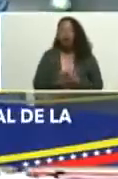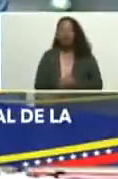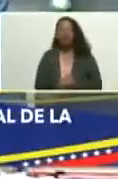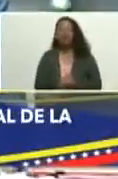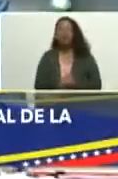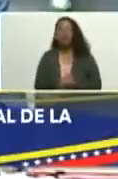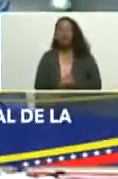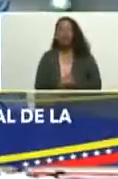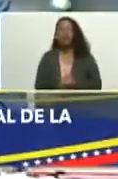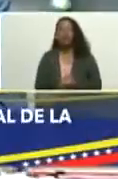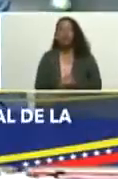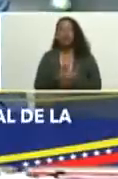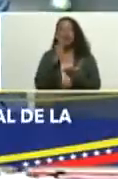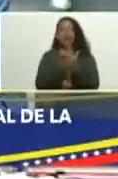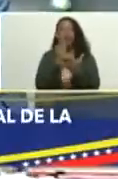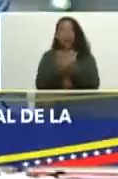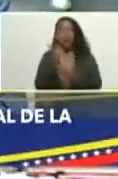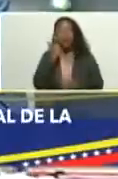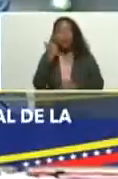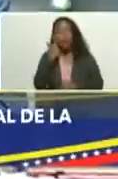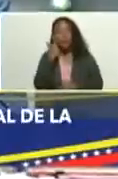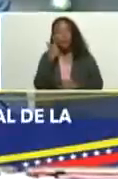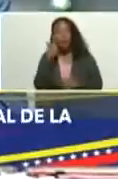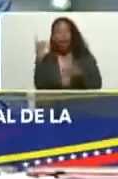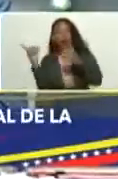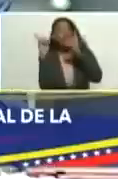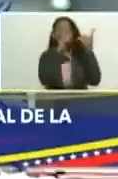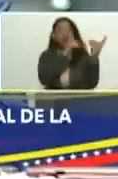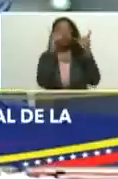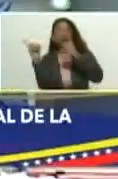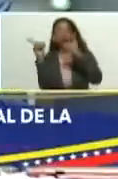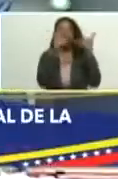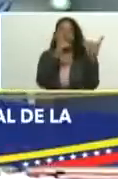tomarlo en cuenta, debatir con ellos.